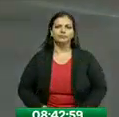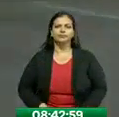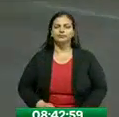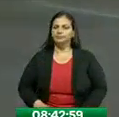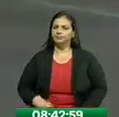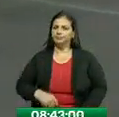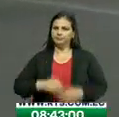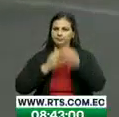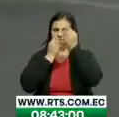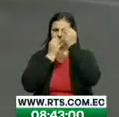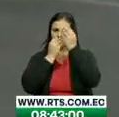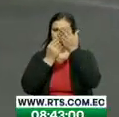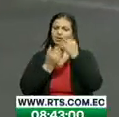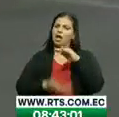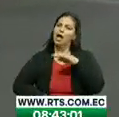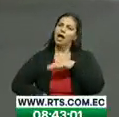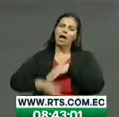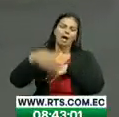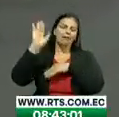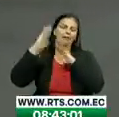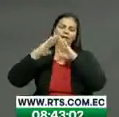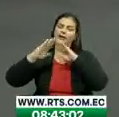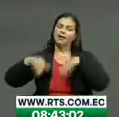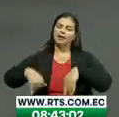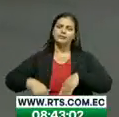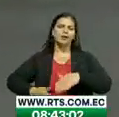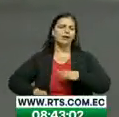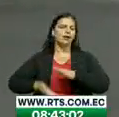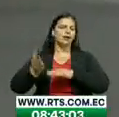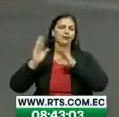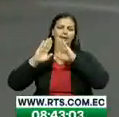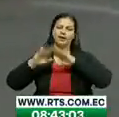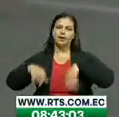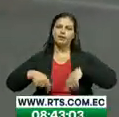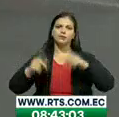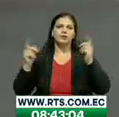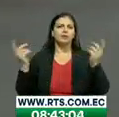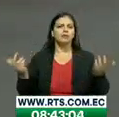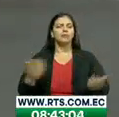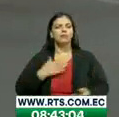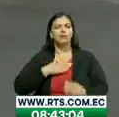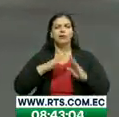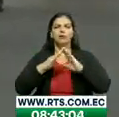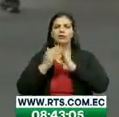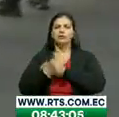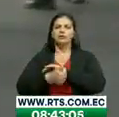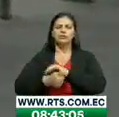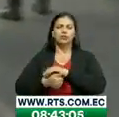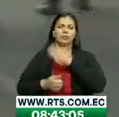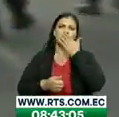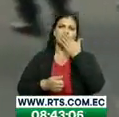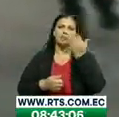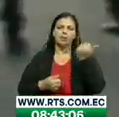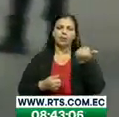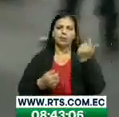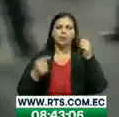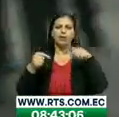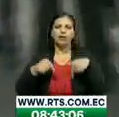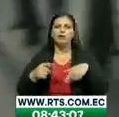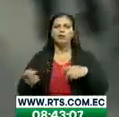que se trasladen a sus domicilios, permanezcan de manera pacífica en los mismos, eviten estar